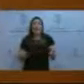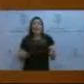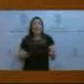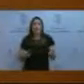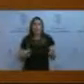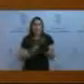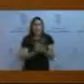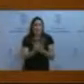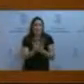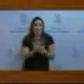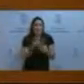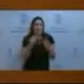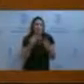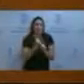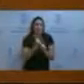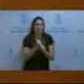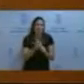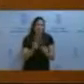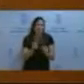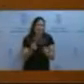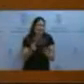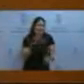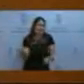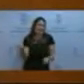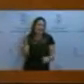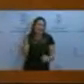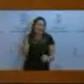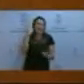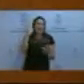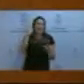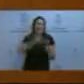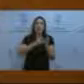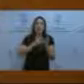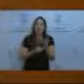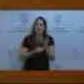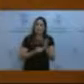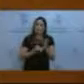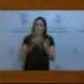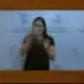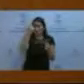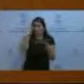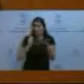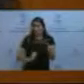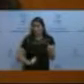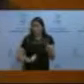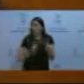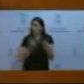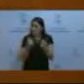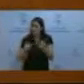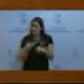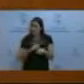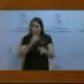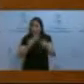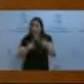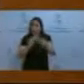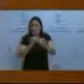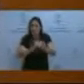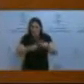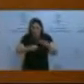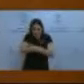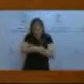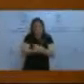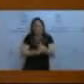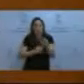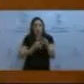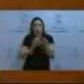cuesta un dineral a los asturianos. Pero oiga, las técnicas de perfilado profesional, que son decisivas, sobre todo para este tipo de parados tan difícil de reinsertar, pues